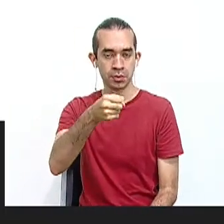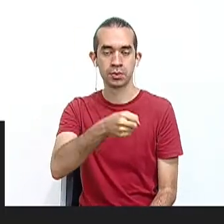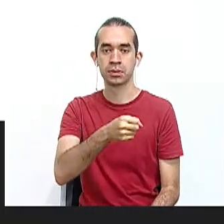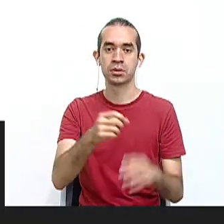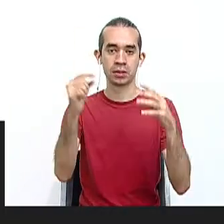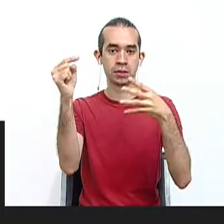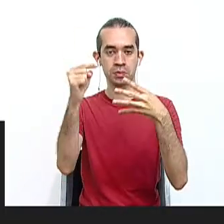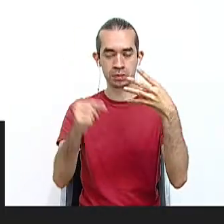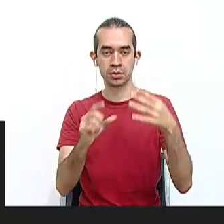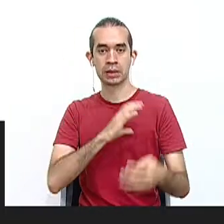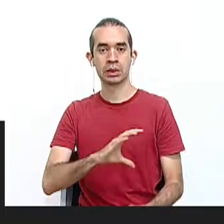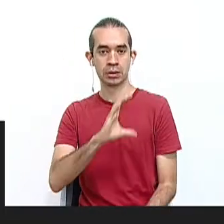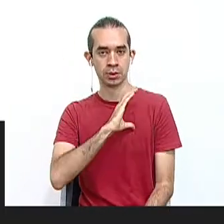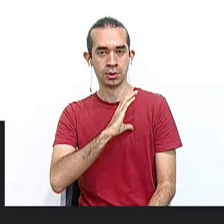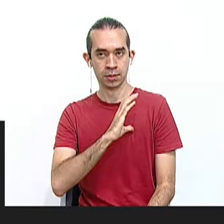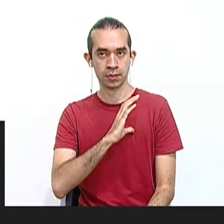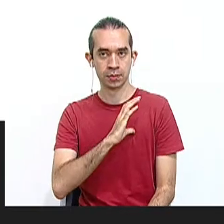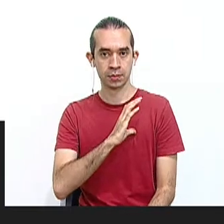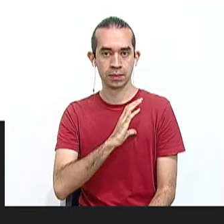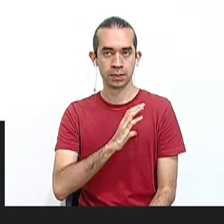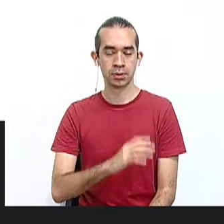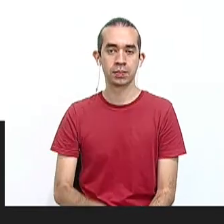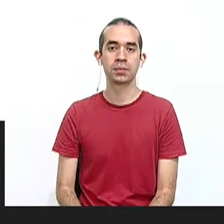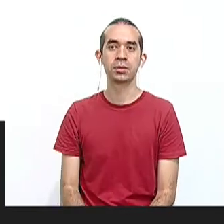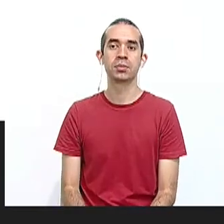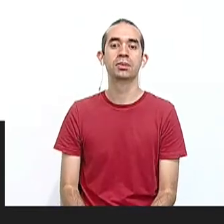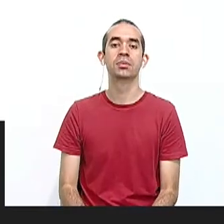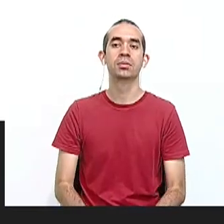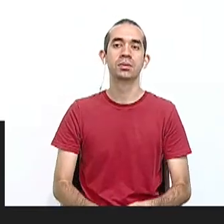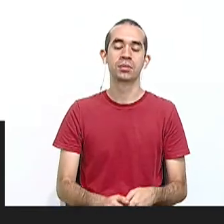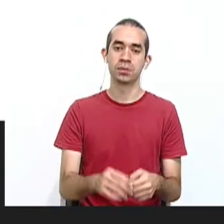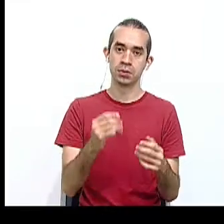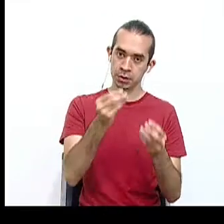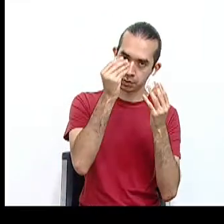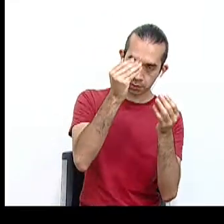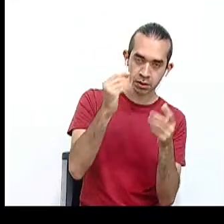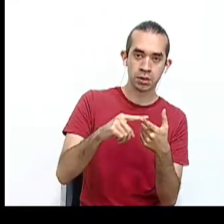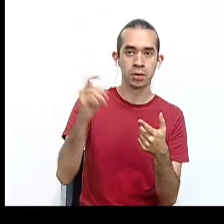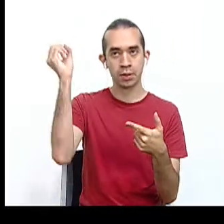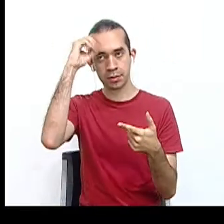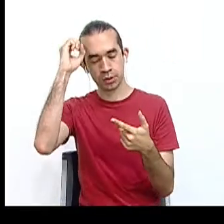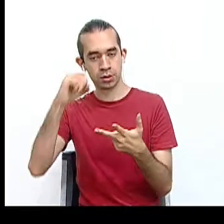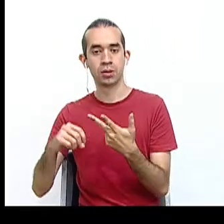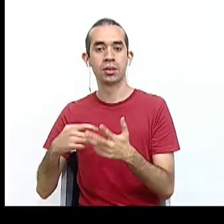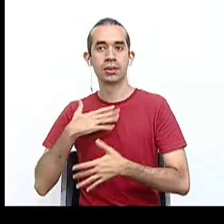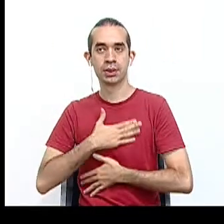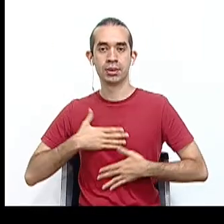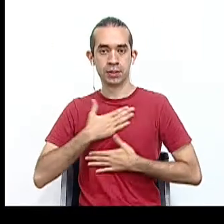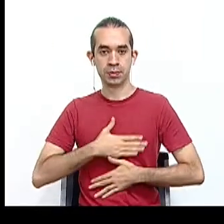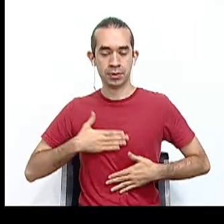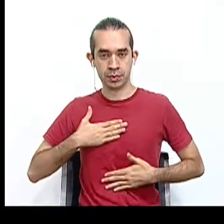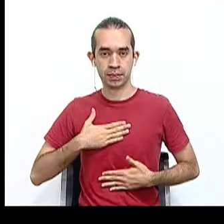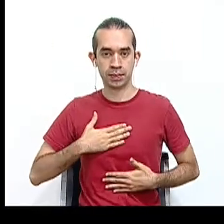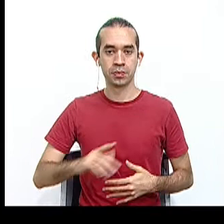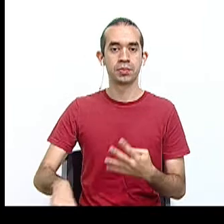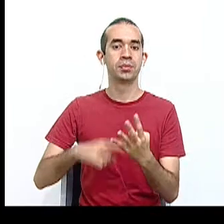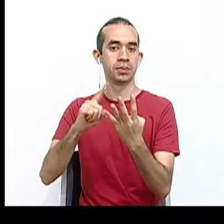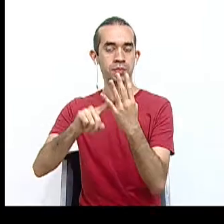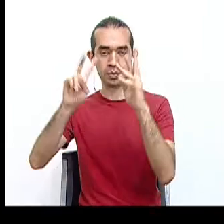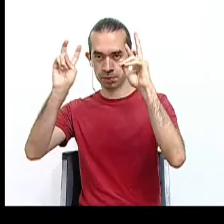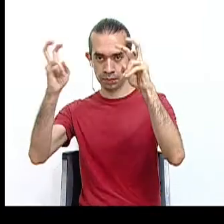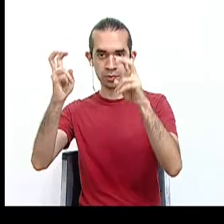sus características, el informativo, el de opinión y el de entretenimiento. Y en la